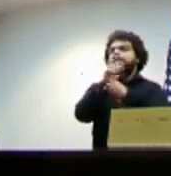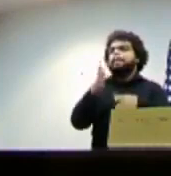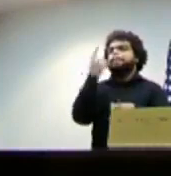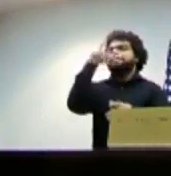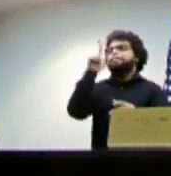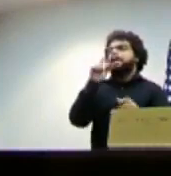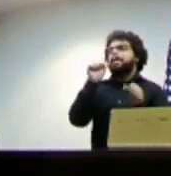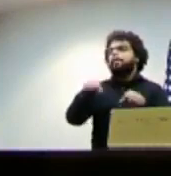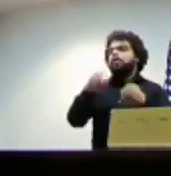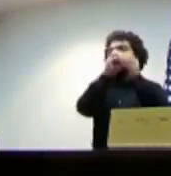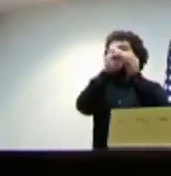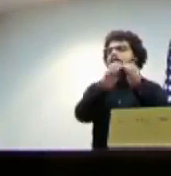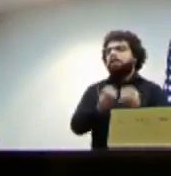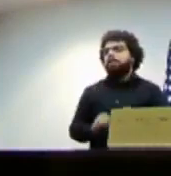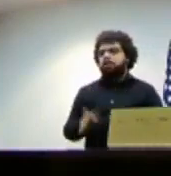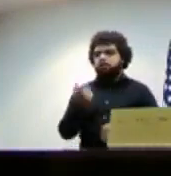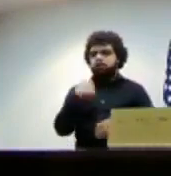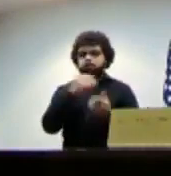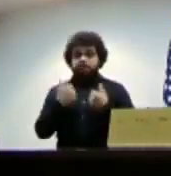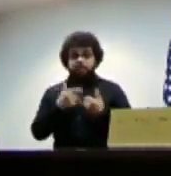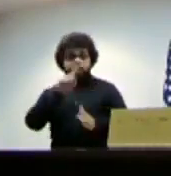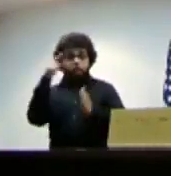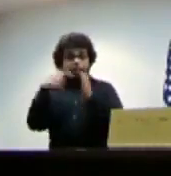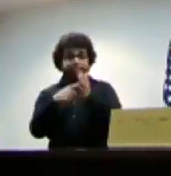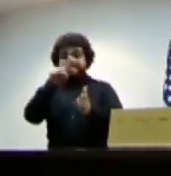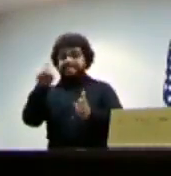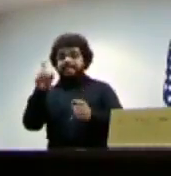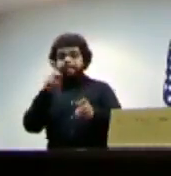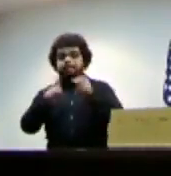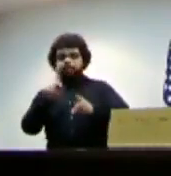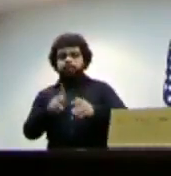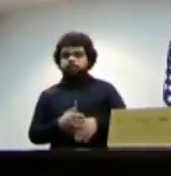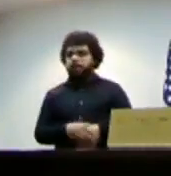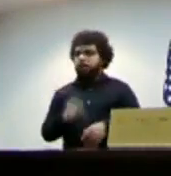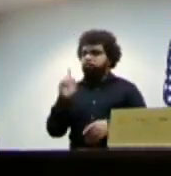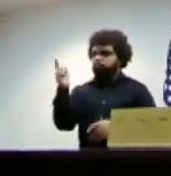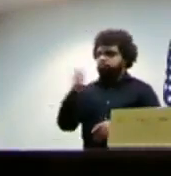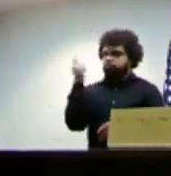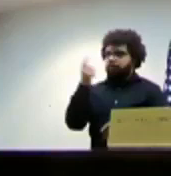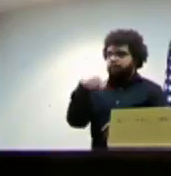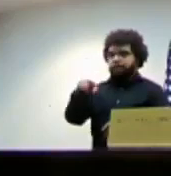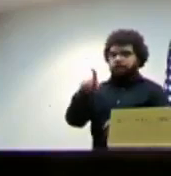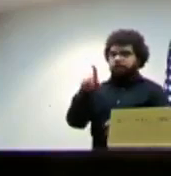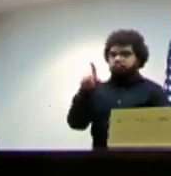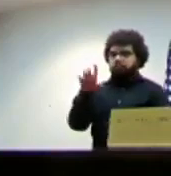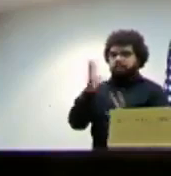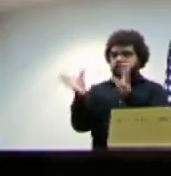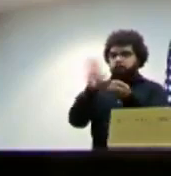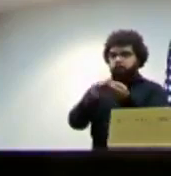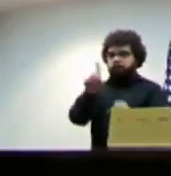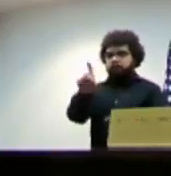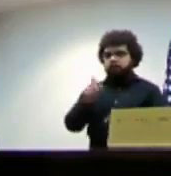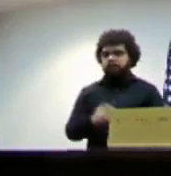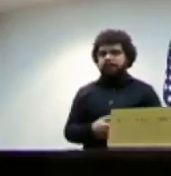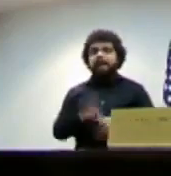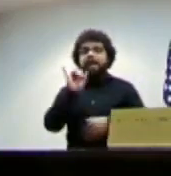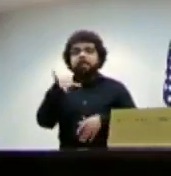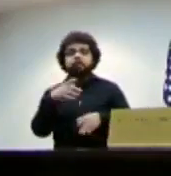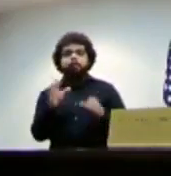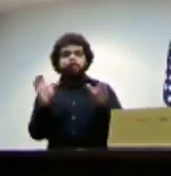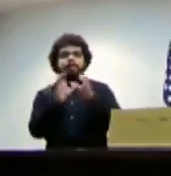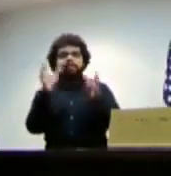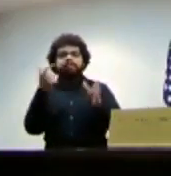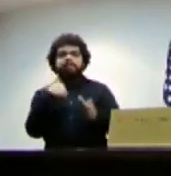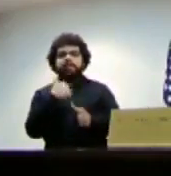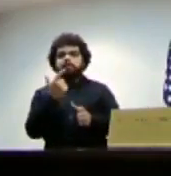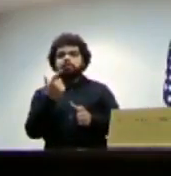en el director de generación 1,100 personas. ¿Y eso es suficiente? ¿Siempre ha sido ese número? Eso lo puede certificar el Río Mero, porque yo no